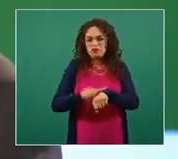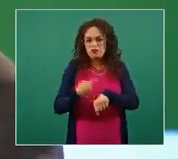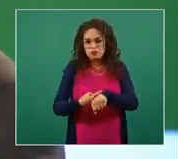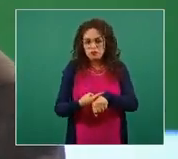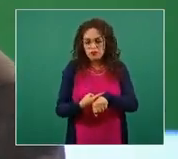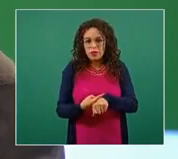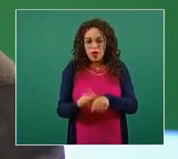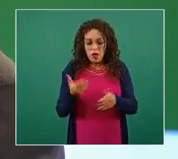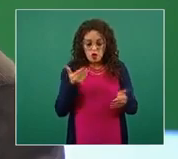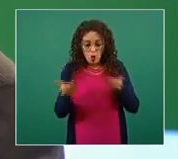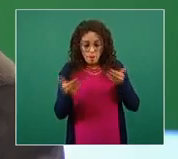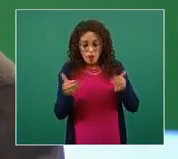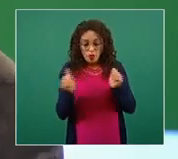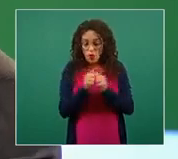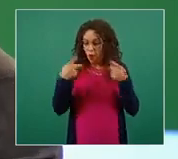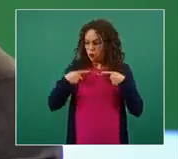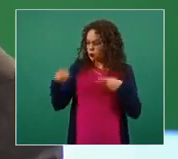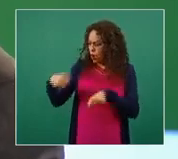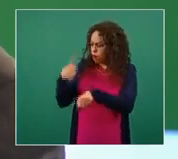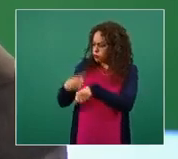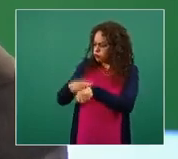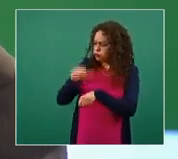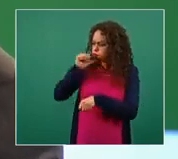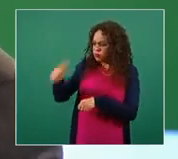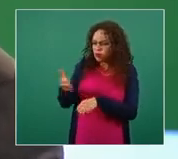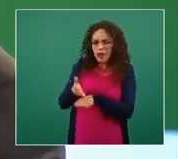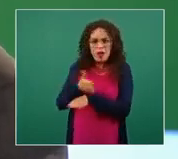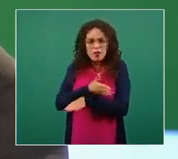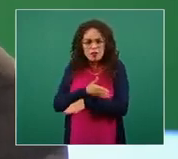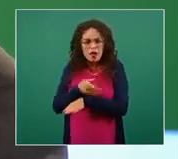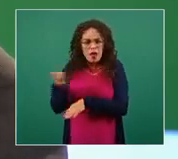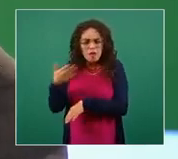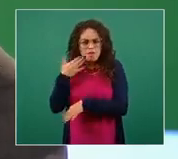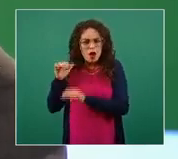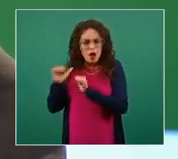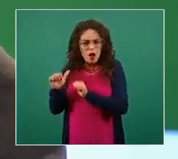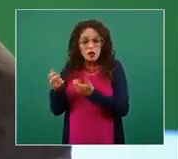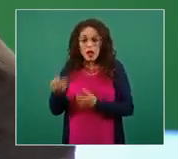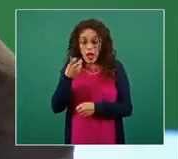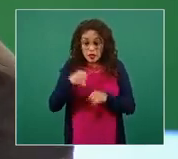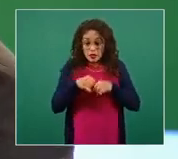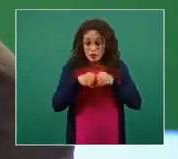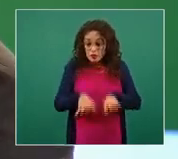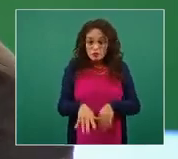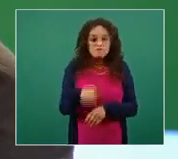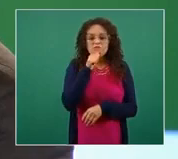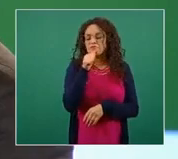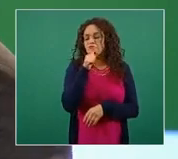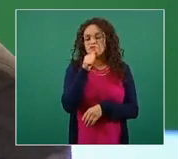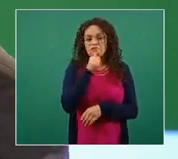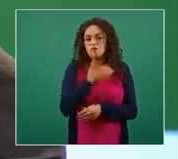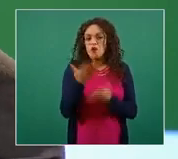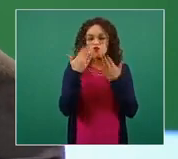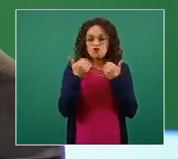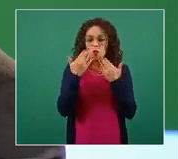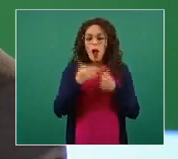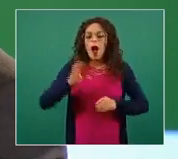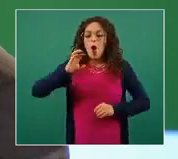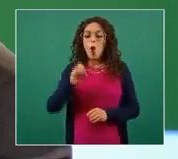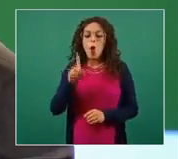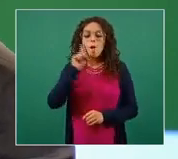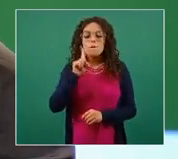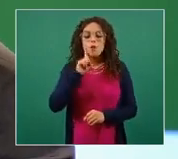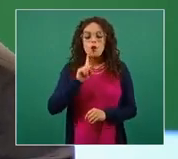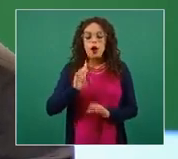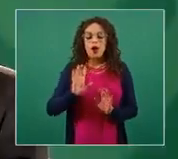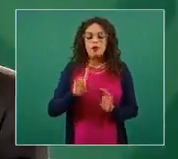sin comorbilidades? Todavía no existe información completa al respecto. Las mujeres embarazadas o, en su momento,